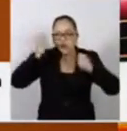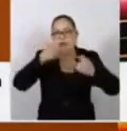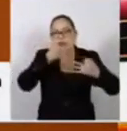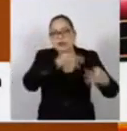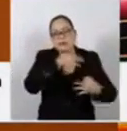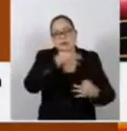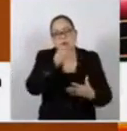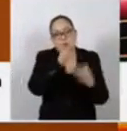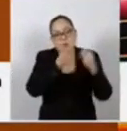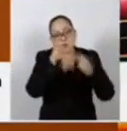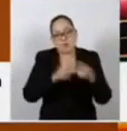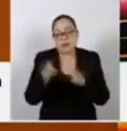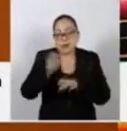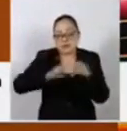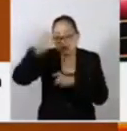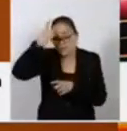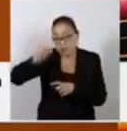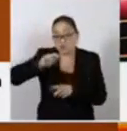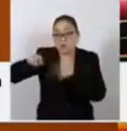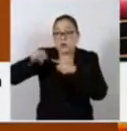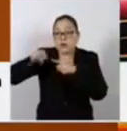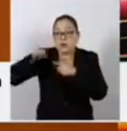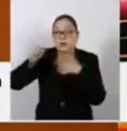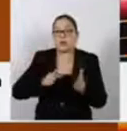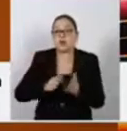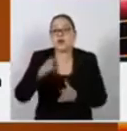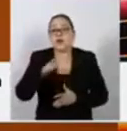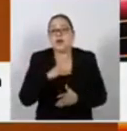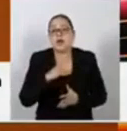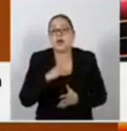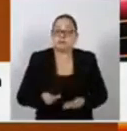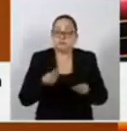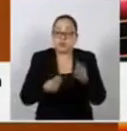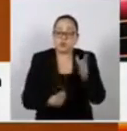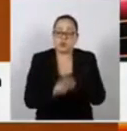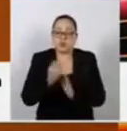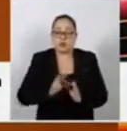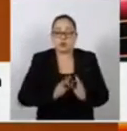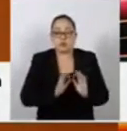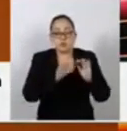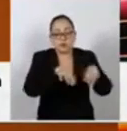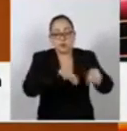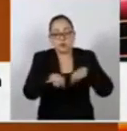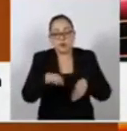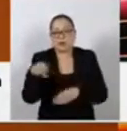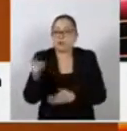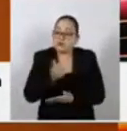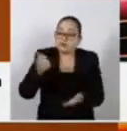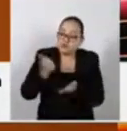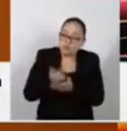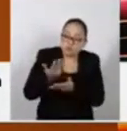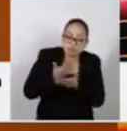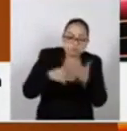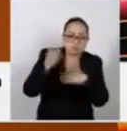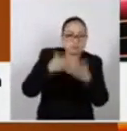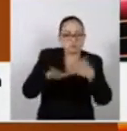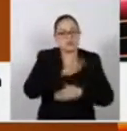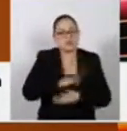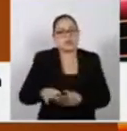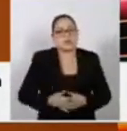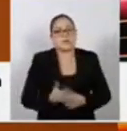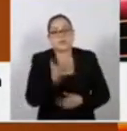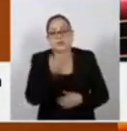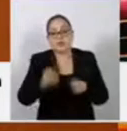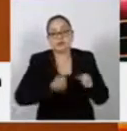que han encontrado en este lugar la posibilidad de brindar empleo y traer progreso a nuestra ciudad. Los 500 años